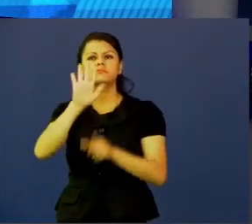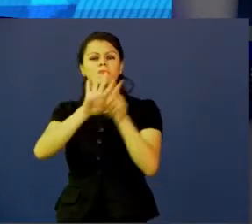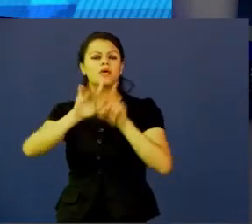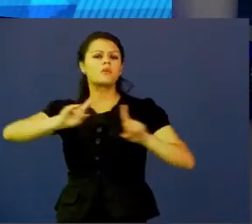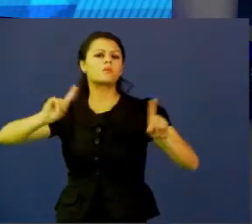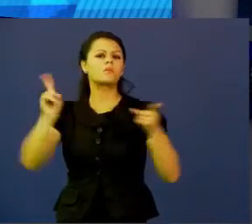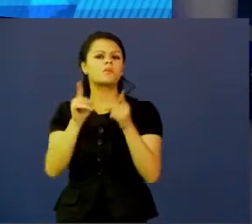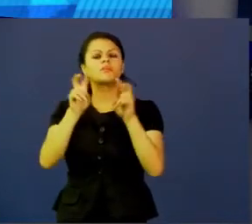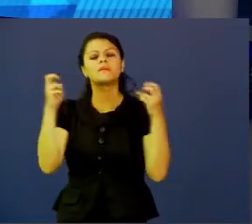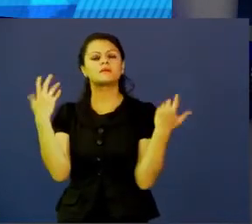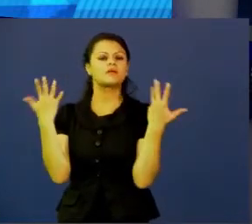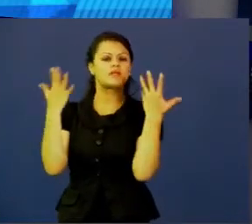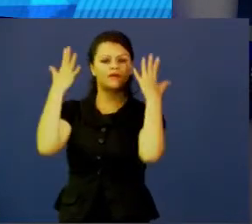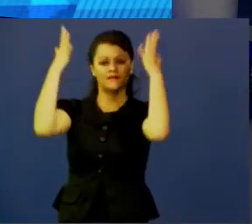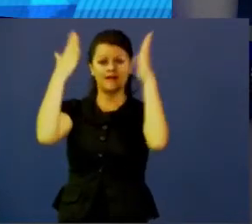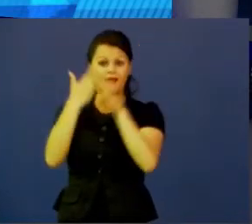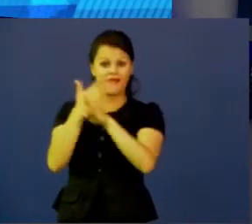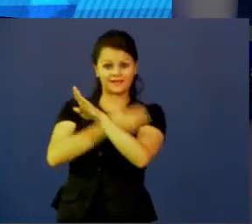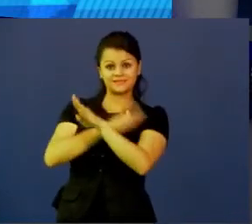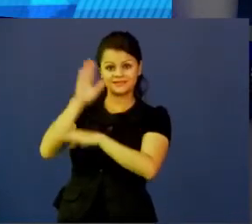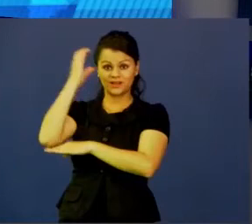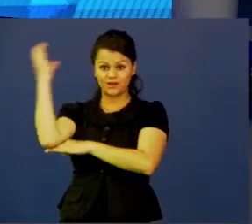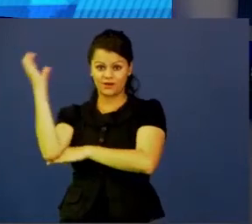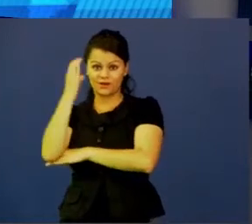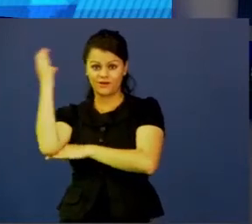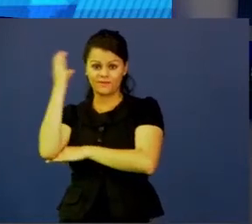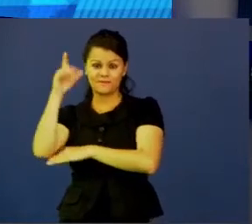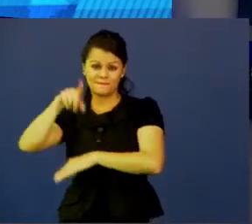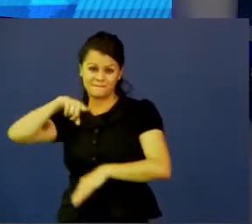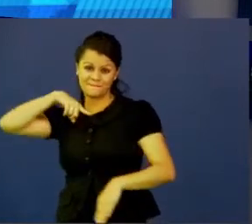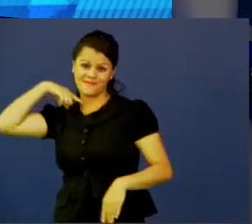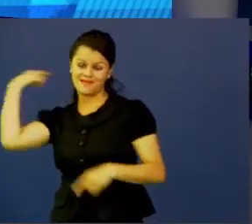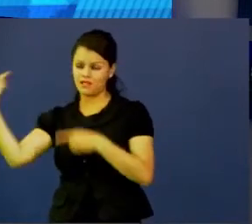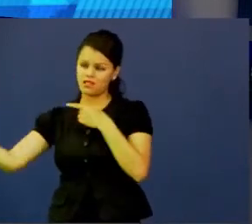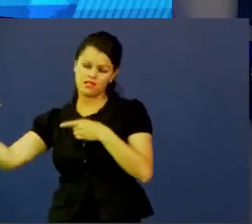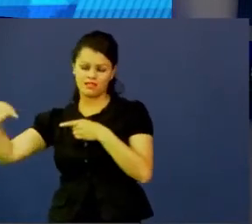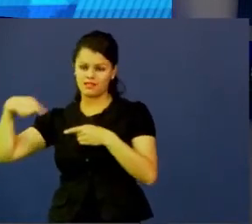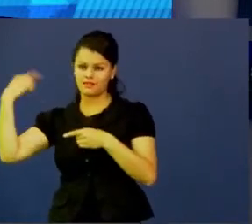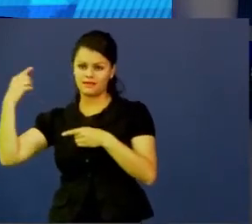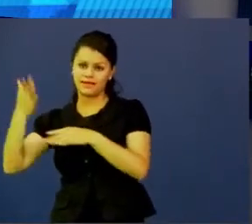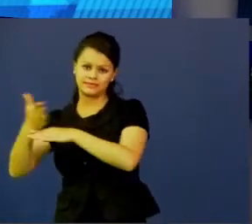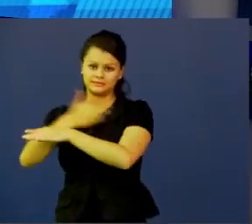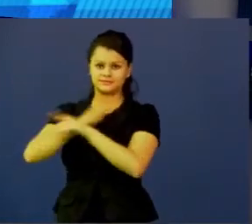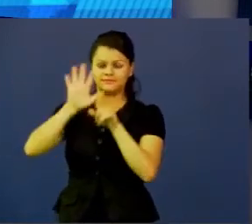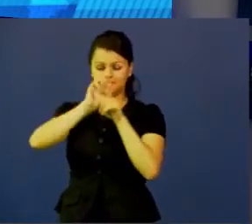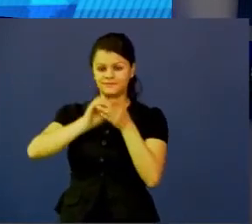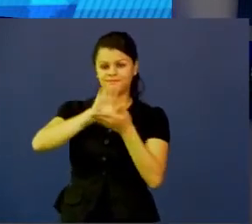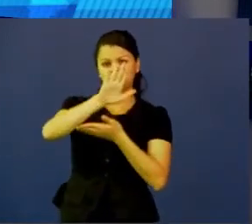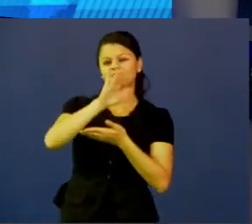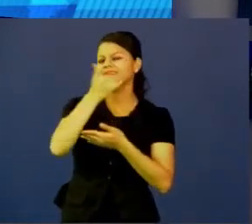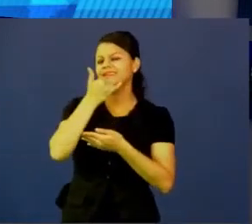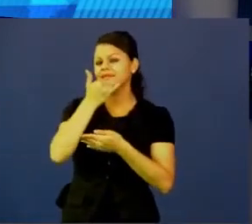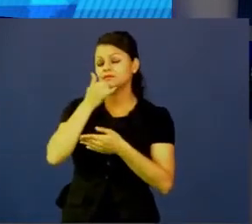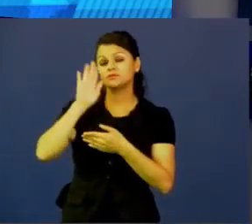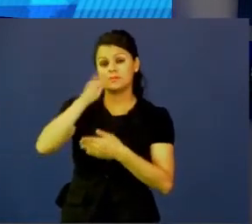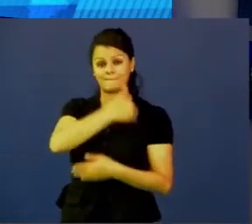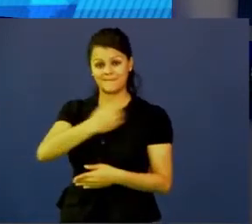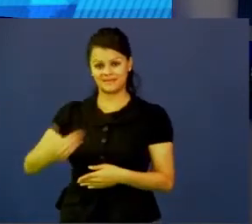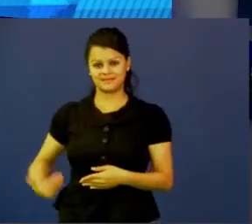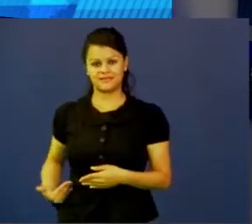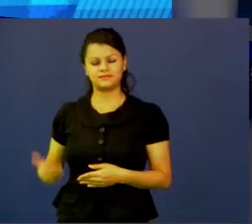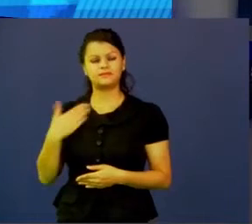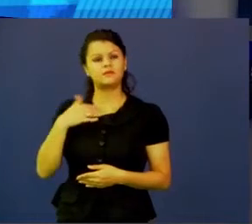celebración poco antes de que la Selección Colombia saliera a un partido. Lo que pasó con ese video es que el presidente de la República lo